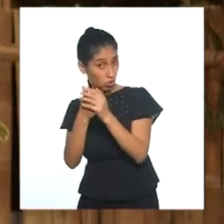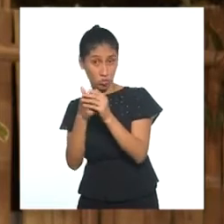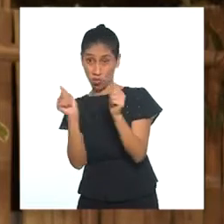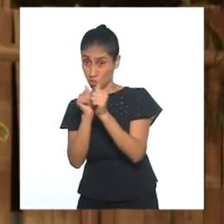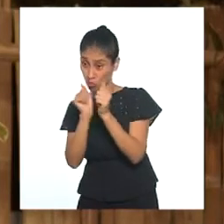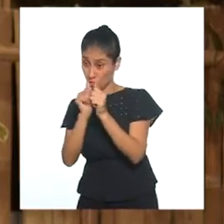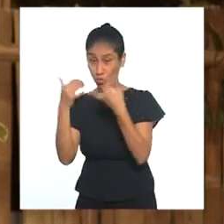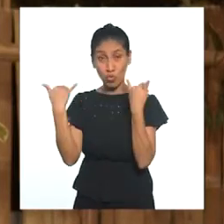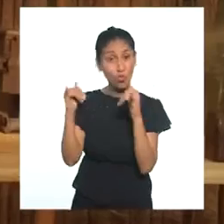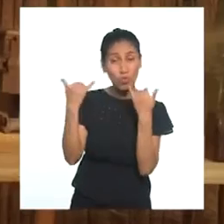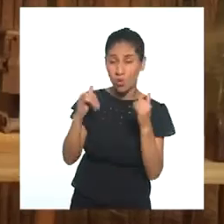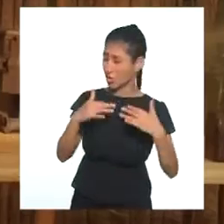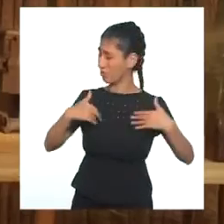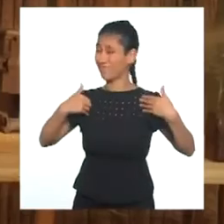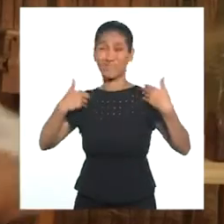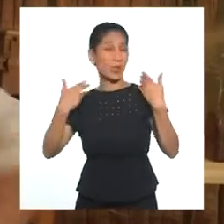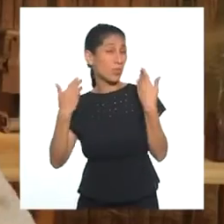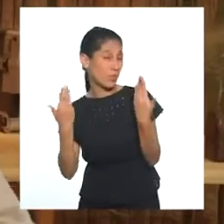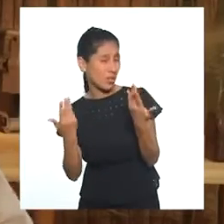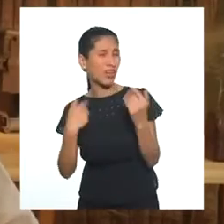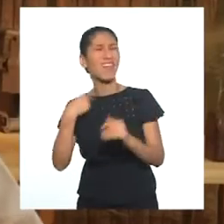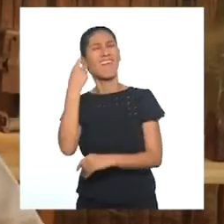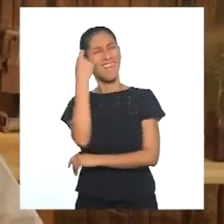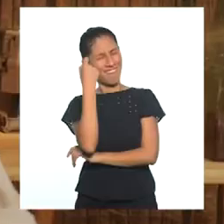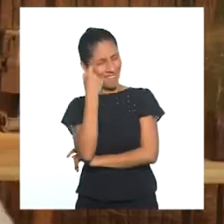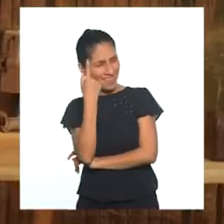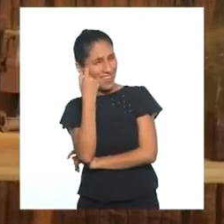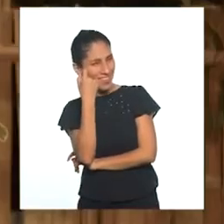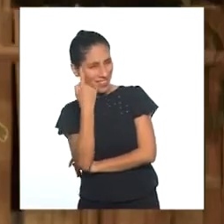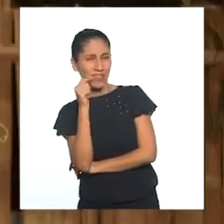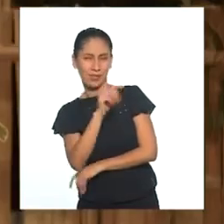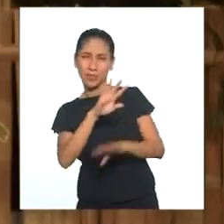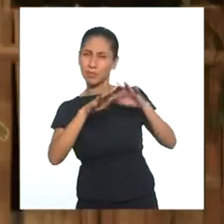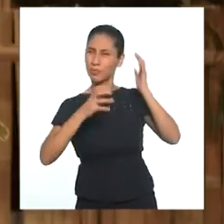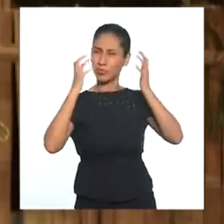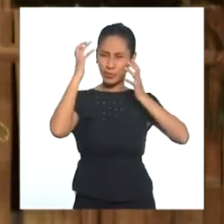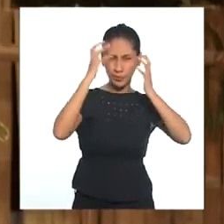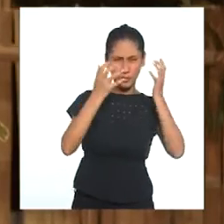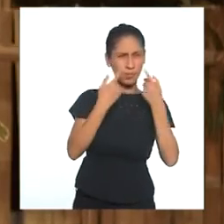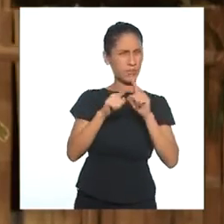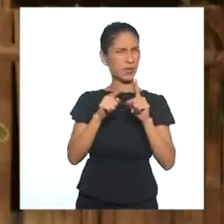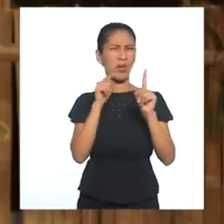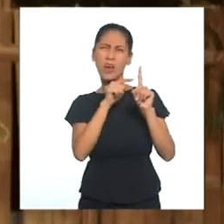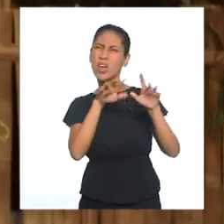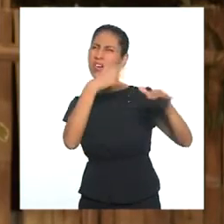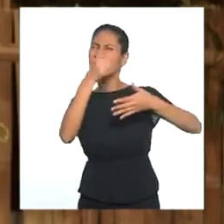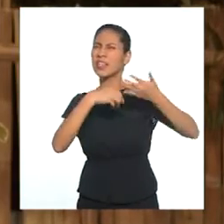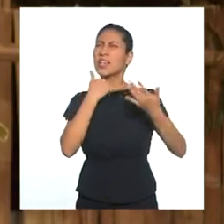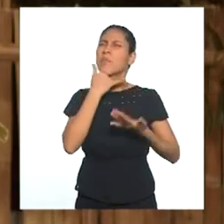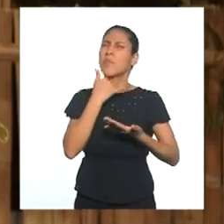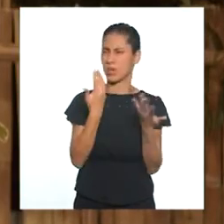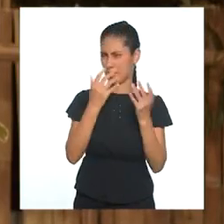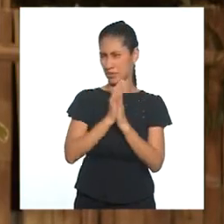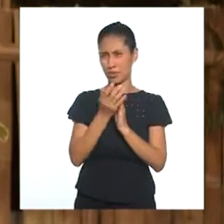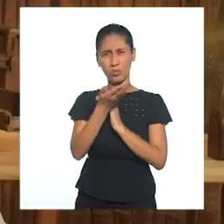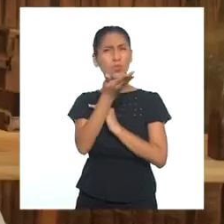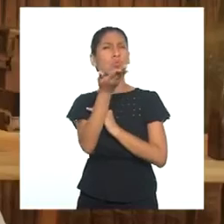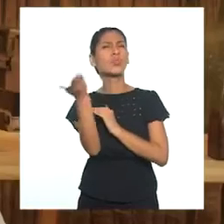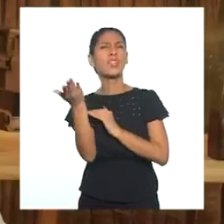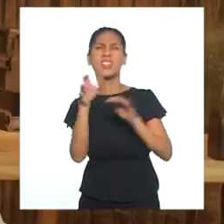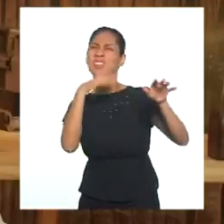jugar con él. Ahora entiendo su preocupación. Pero, ¿qué puede hacer Pablo? ¿Ustedes qué